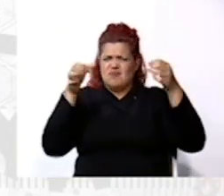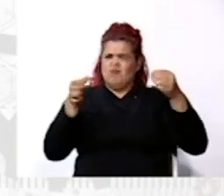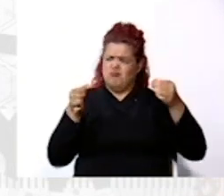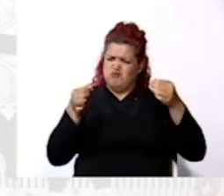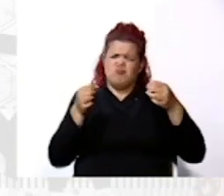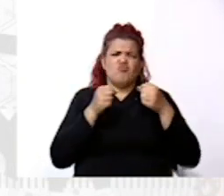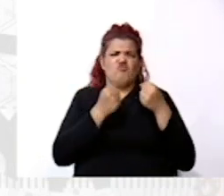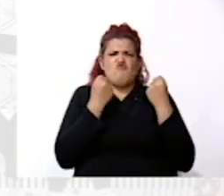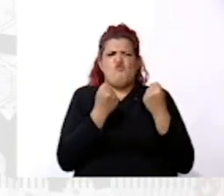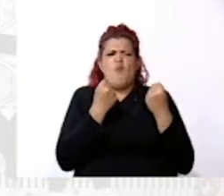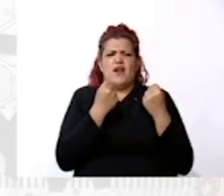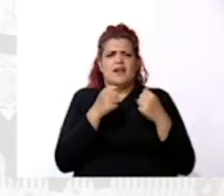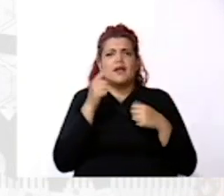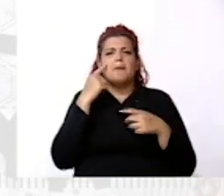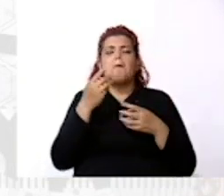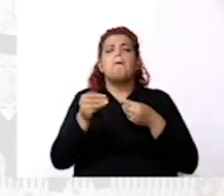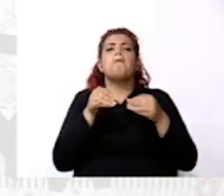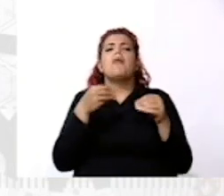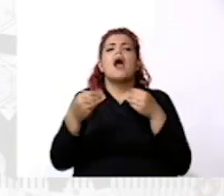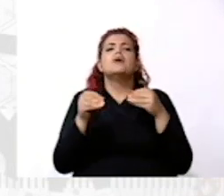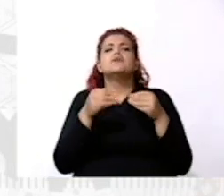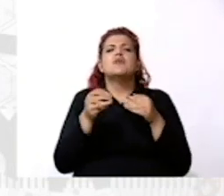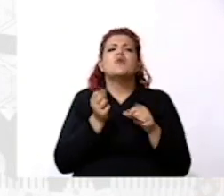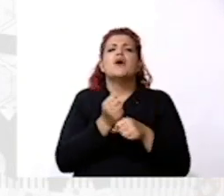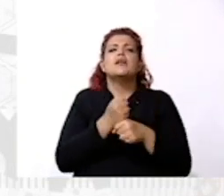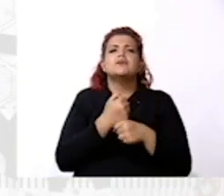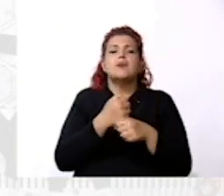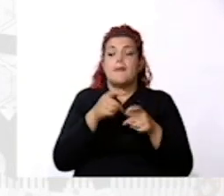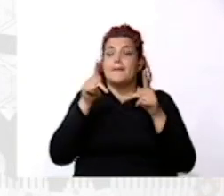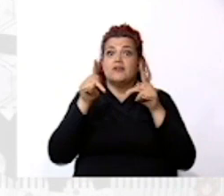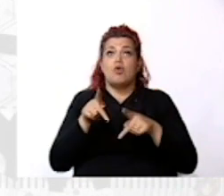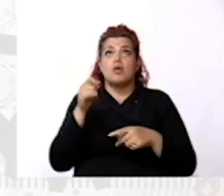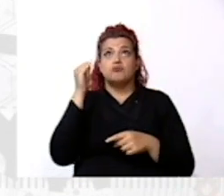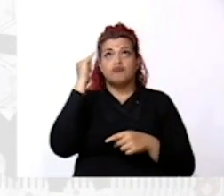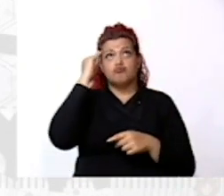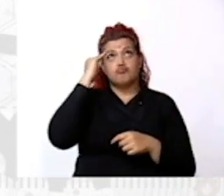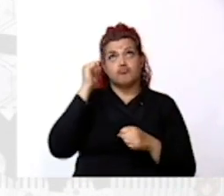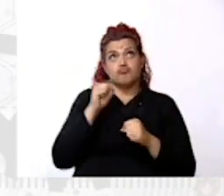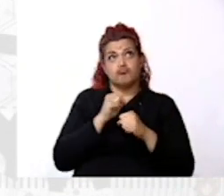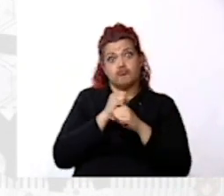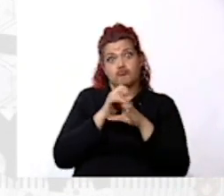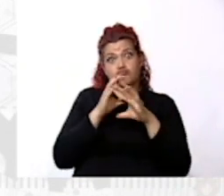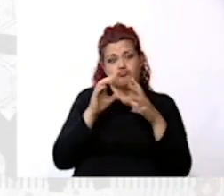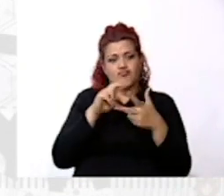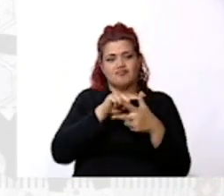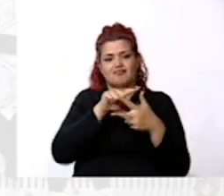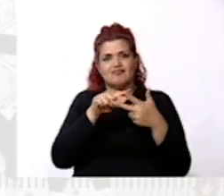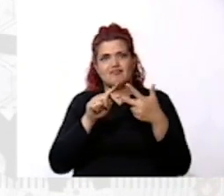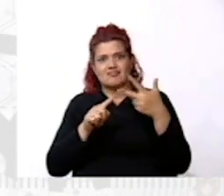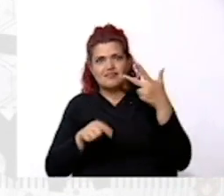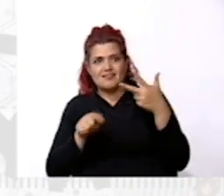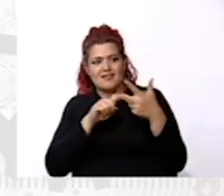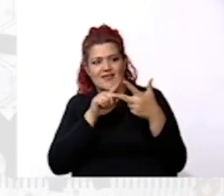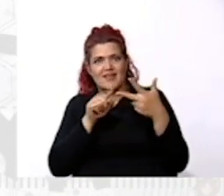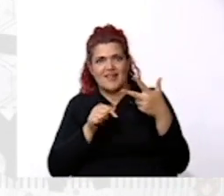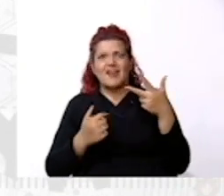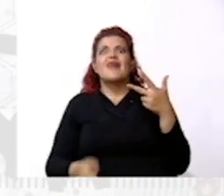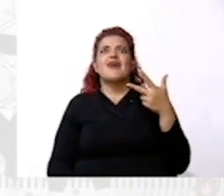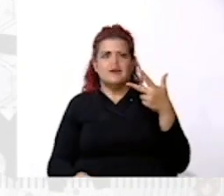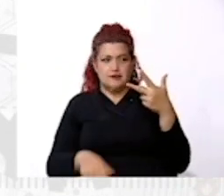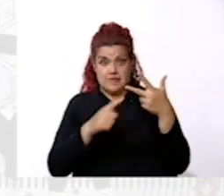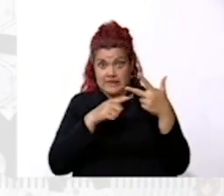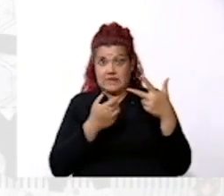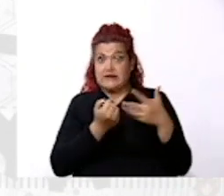el plástico es un material creado por los humanos, pues esos tres materiales nos han servido a lo largo de la